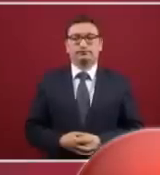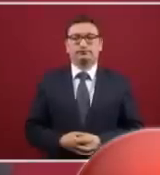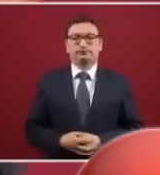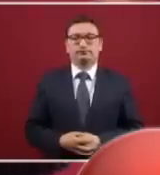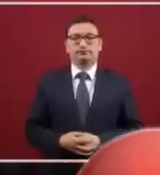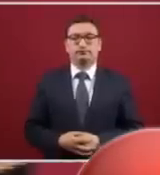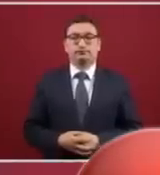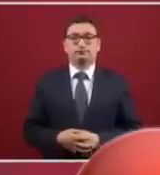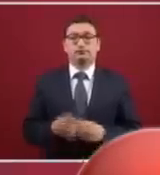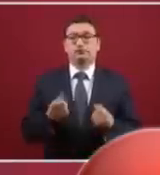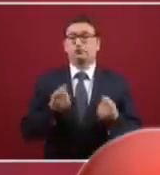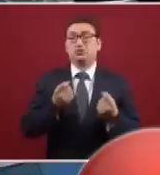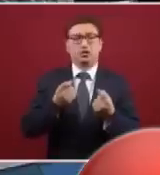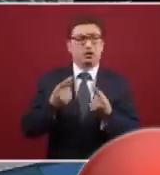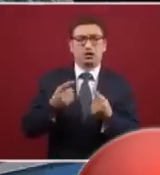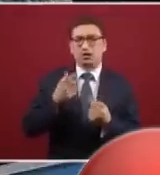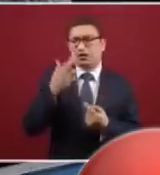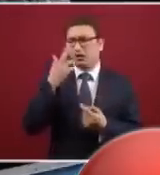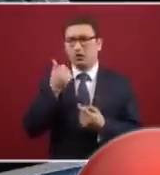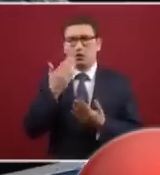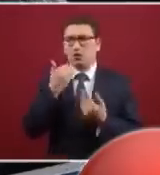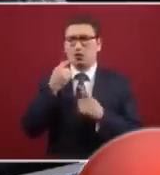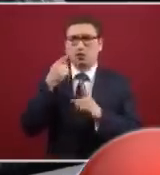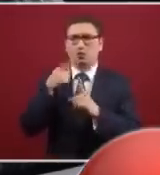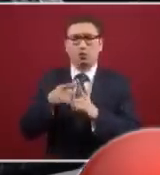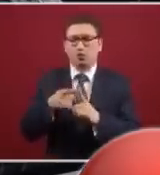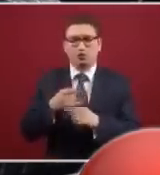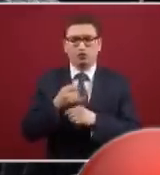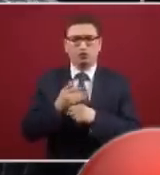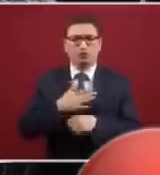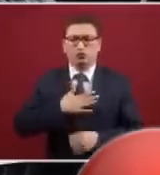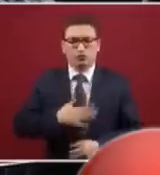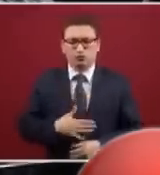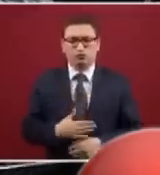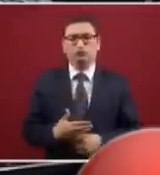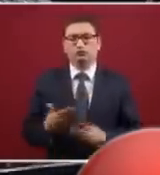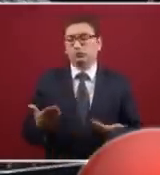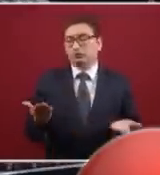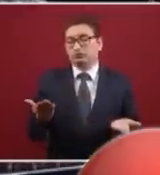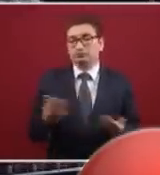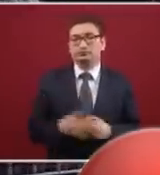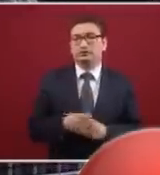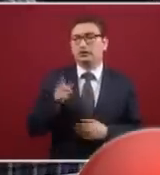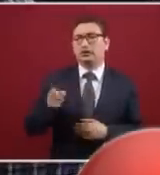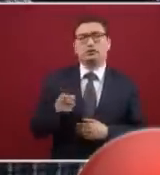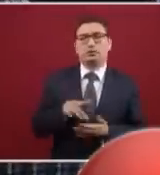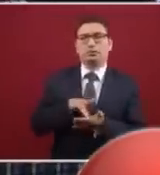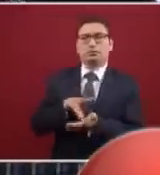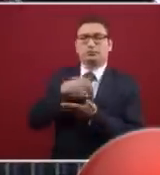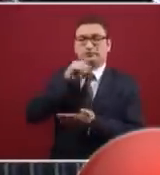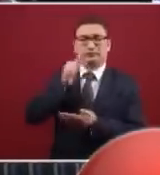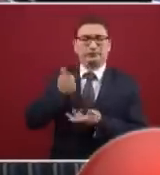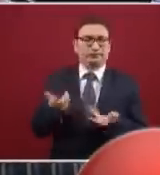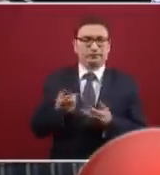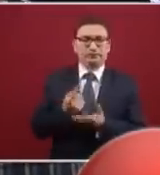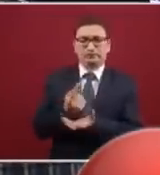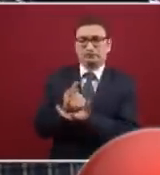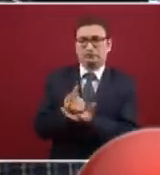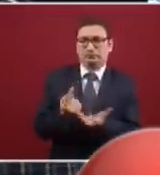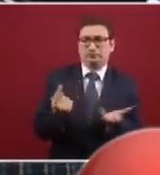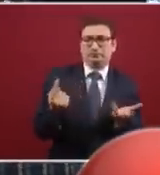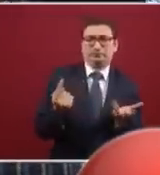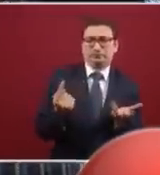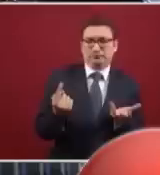el que no está luchando por una causa justa, pues no va a tener apoyo, no va a